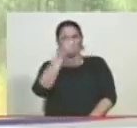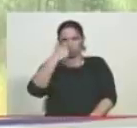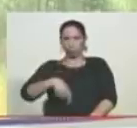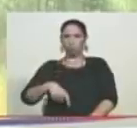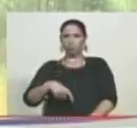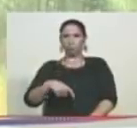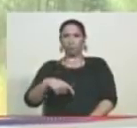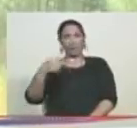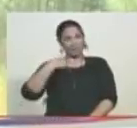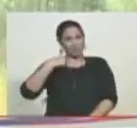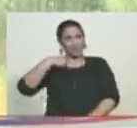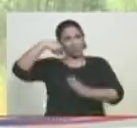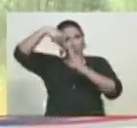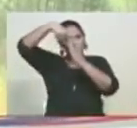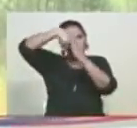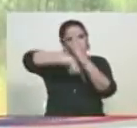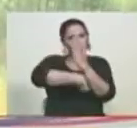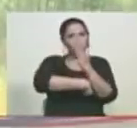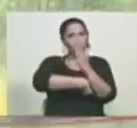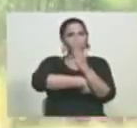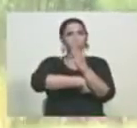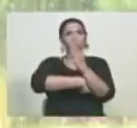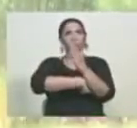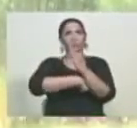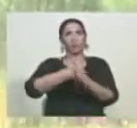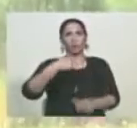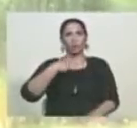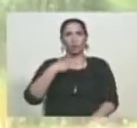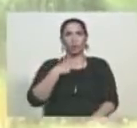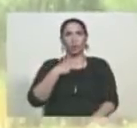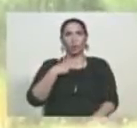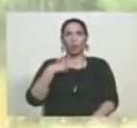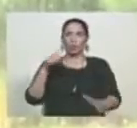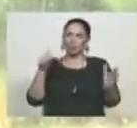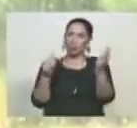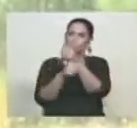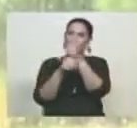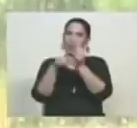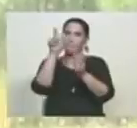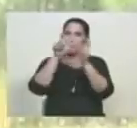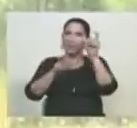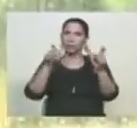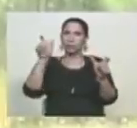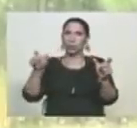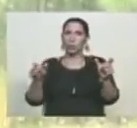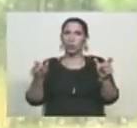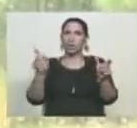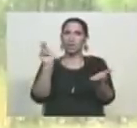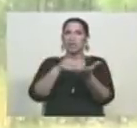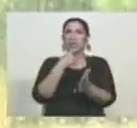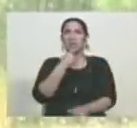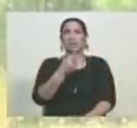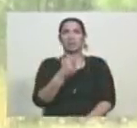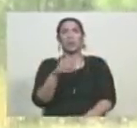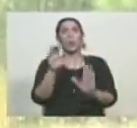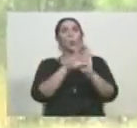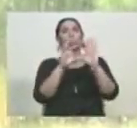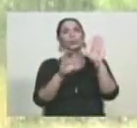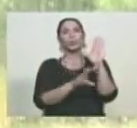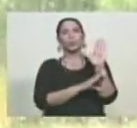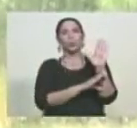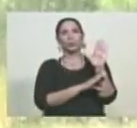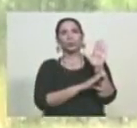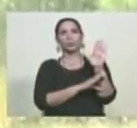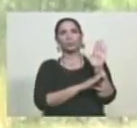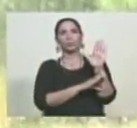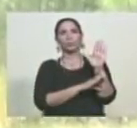muy profundo. Y resulta ser que uno se encuentra con personeros que llegan y dicen que la Constitución